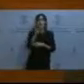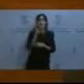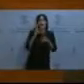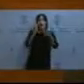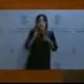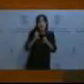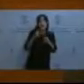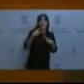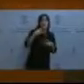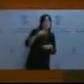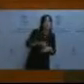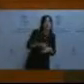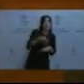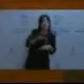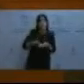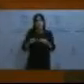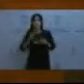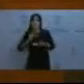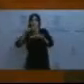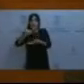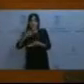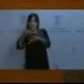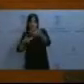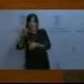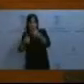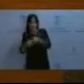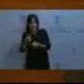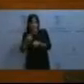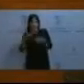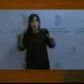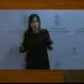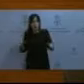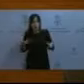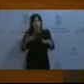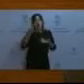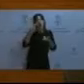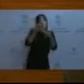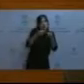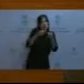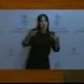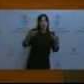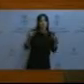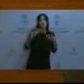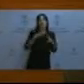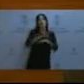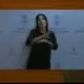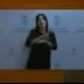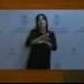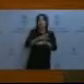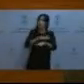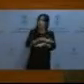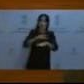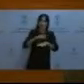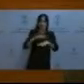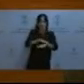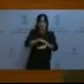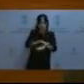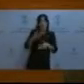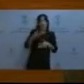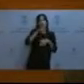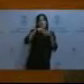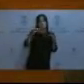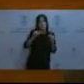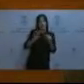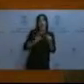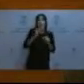y del paquete lácteo? La competencia de este control es de esta comunidad y las labores inspectoras en este sentido ayudan a que no se utilice la leche